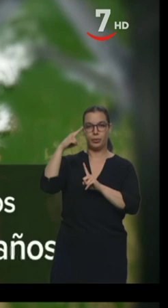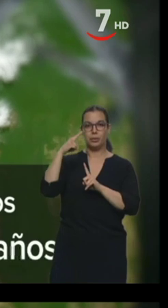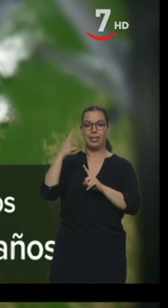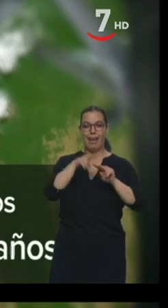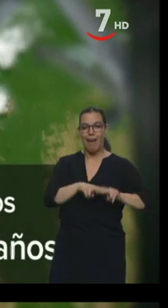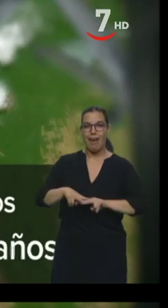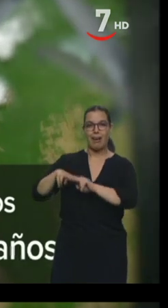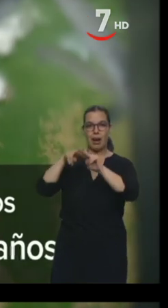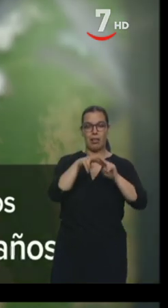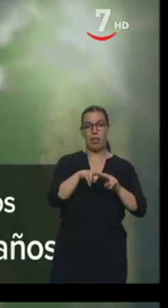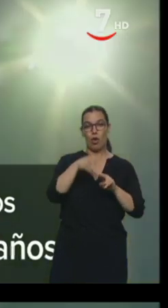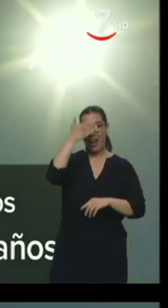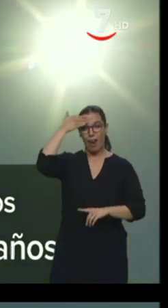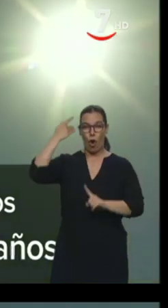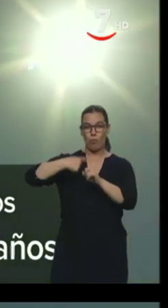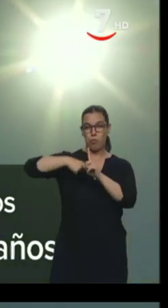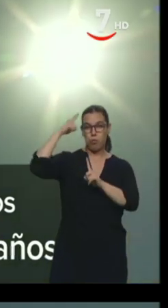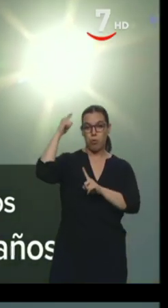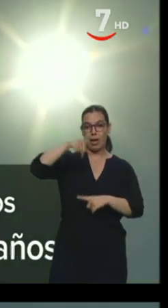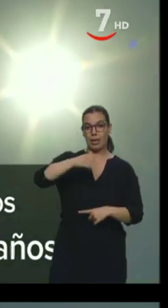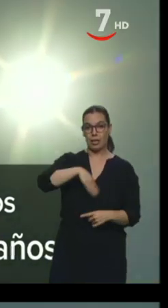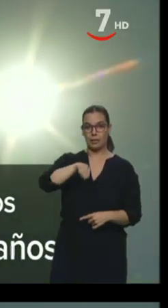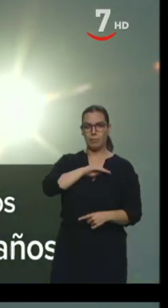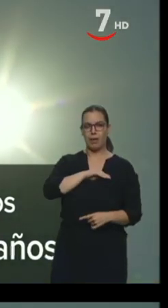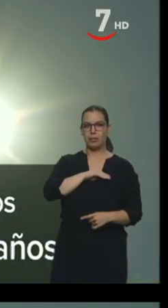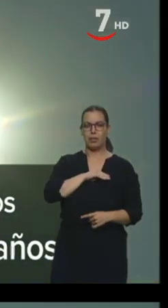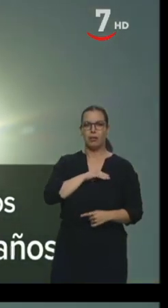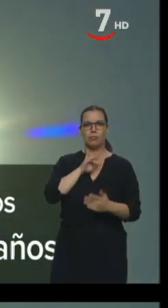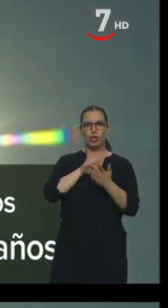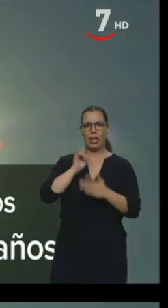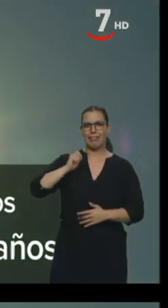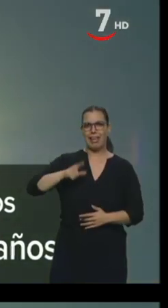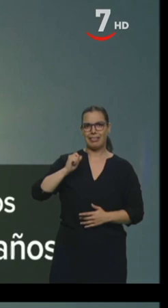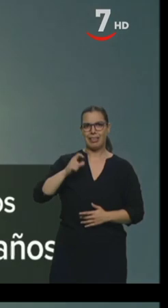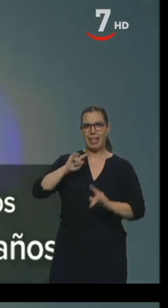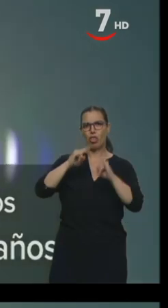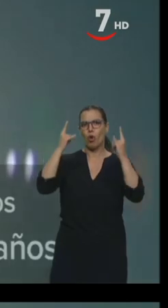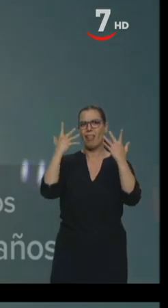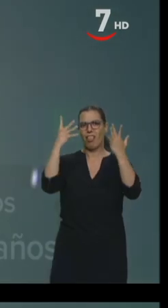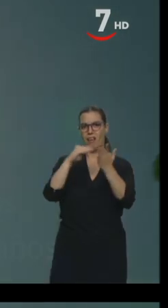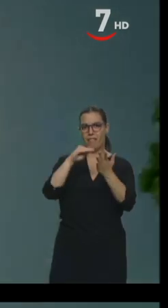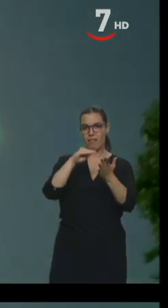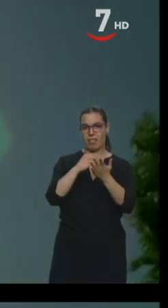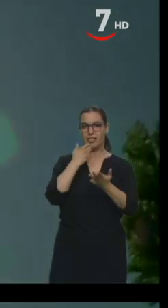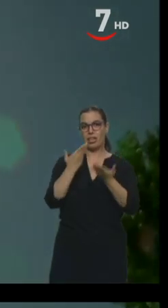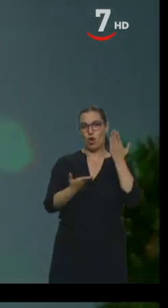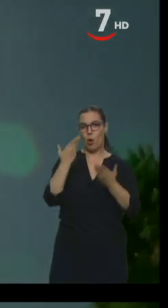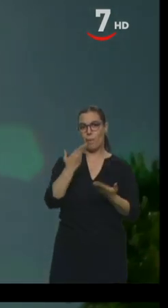analizar que las olas de calor en nuestro país actualmente son 10 veces más frecuentes que a finales del siglo